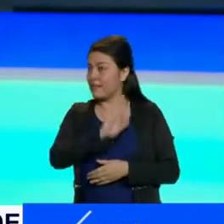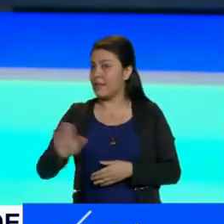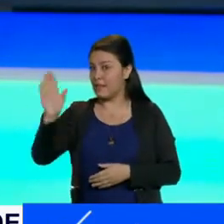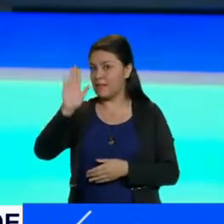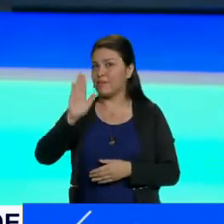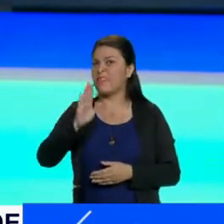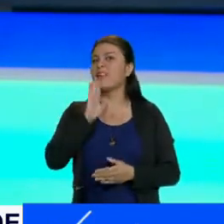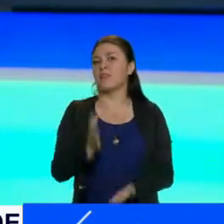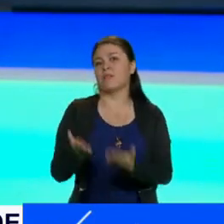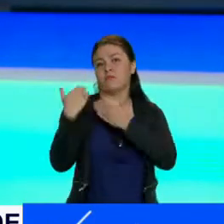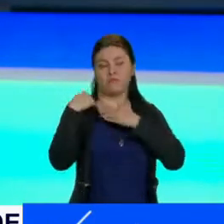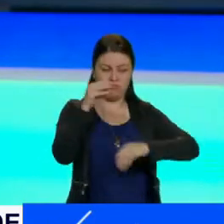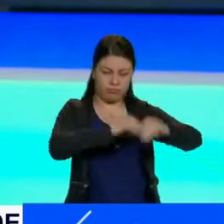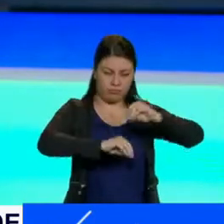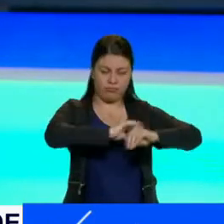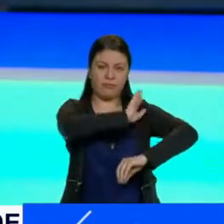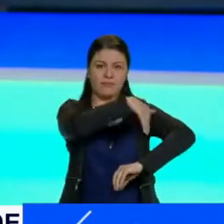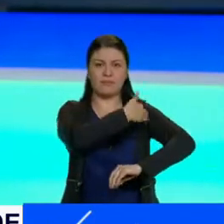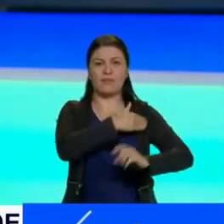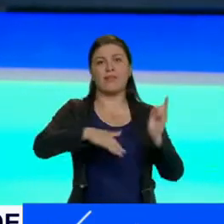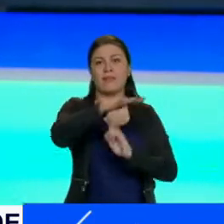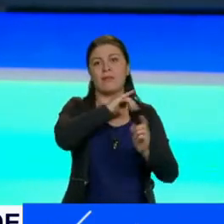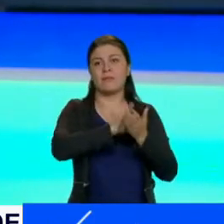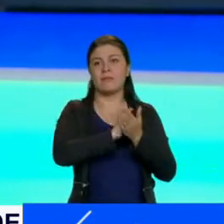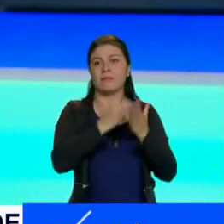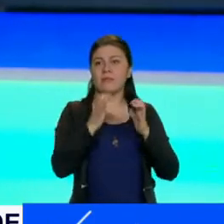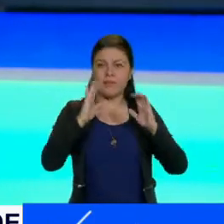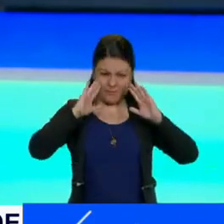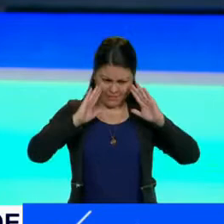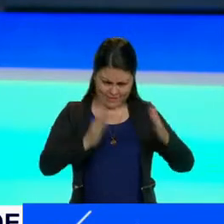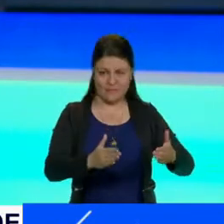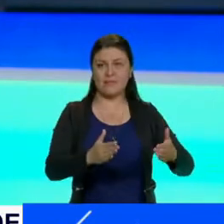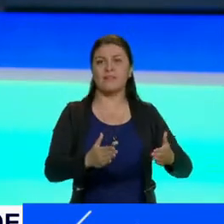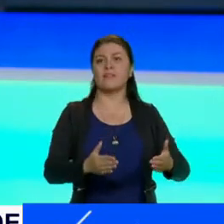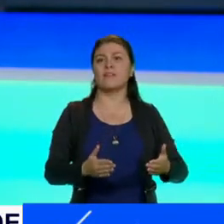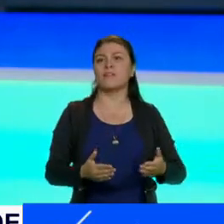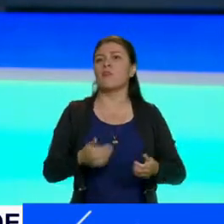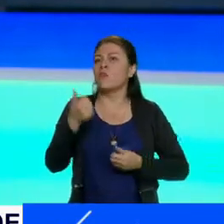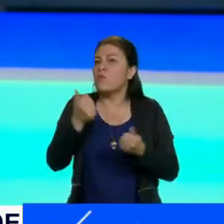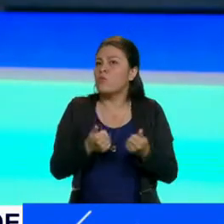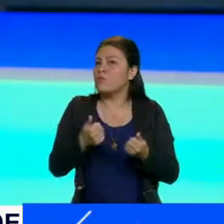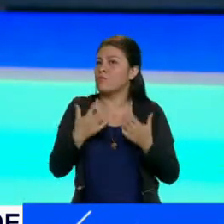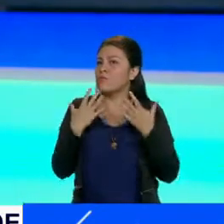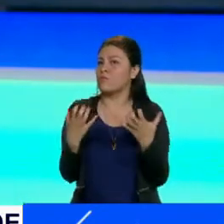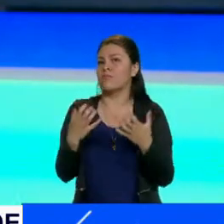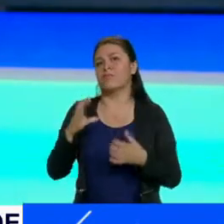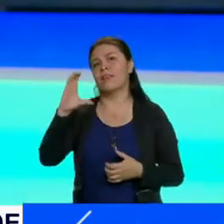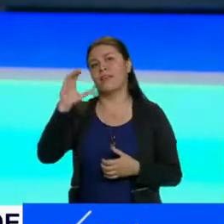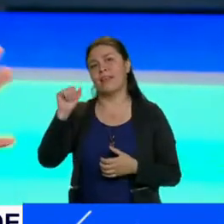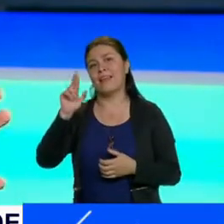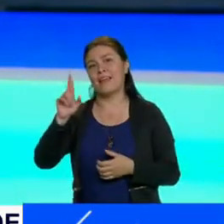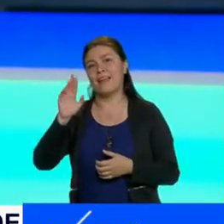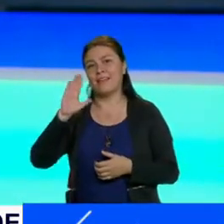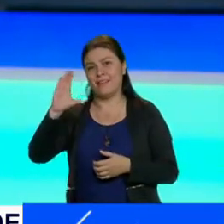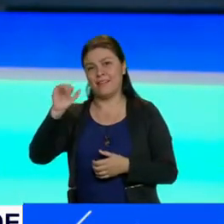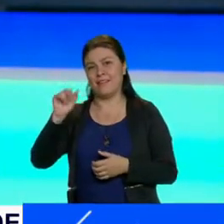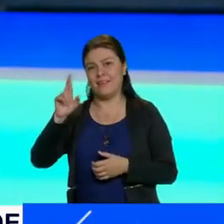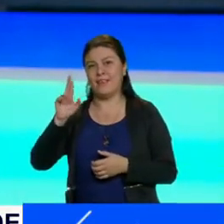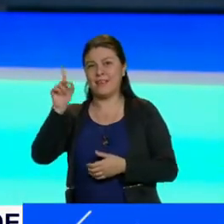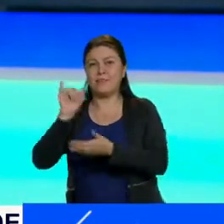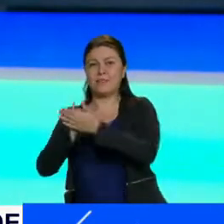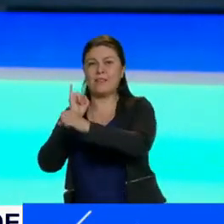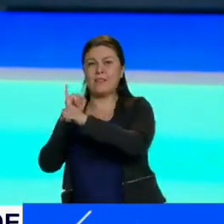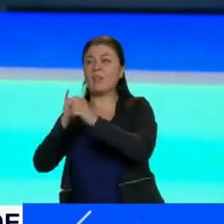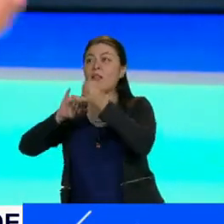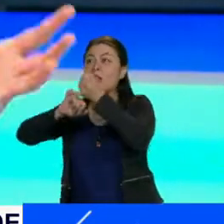Medio Ambiente que apunta de alguna manera a centralizarlo un poco más, además a que las CAR no sean como ruedas sueltas y no dependan de